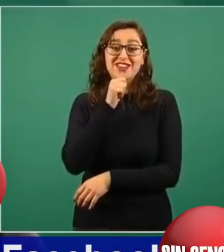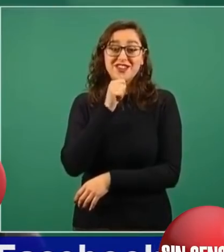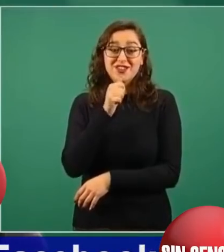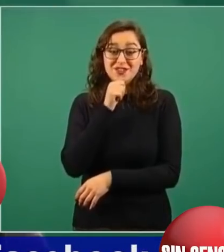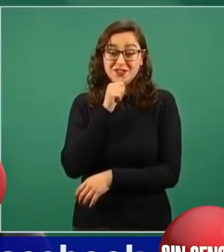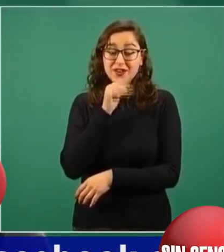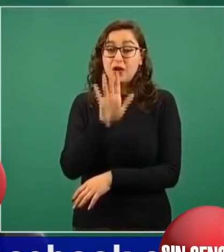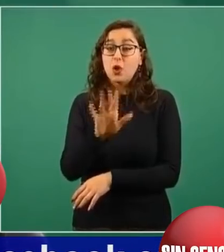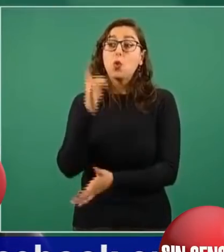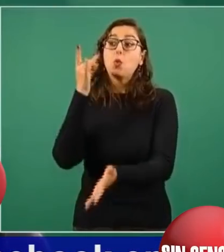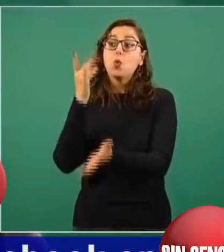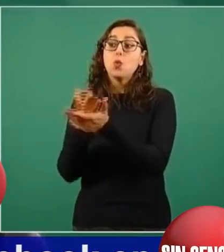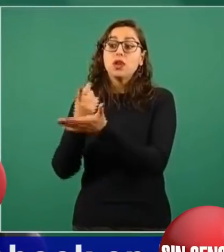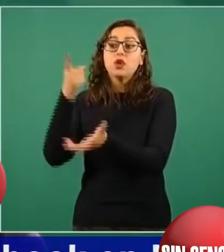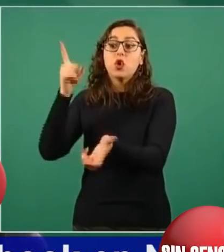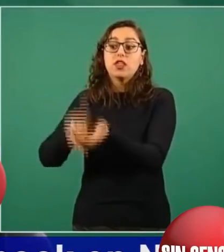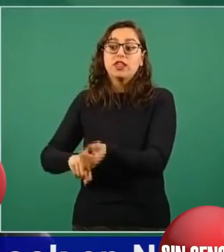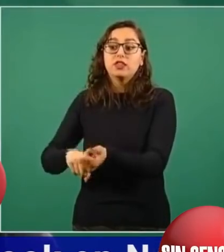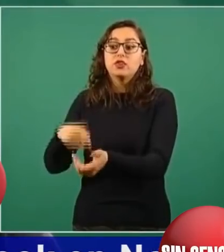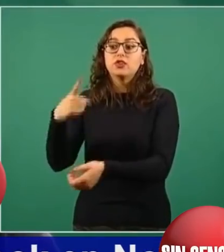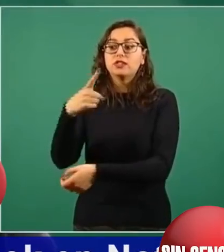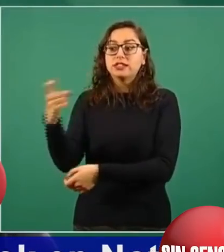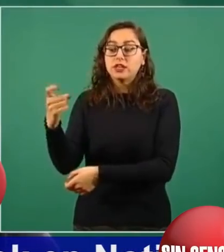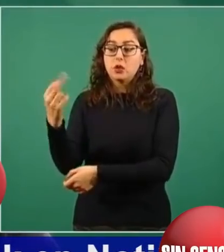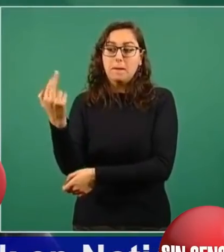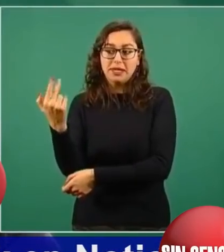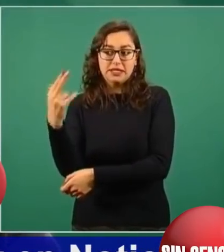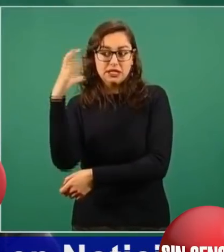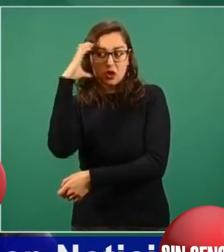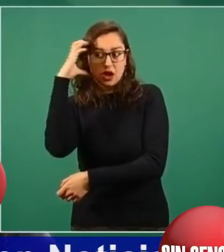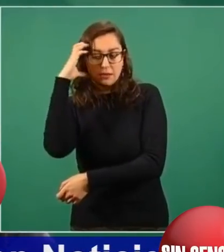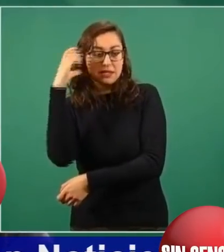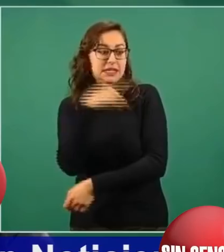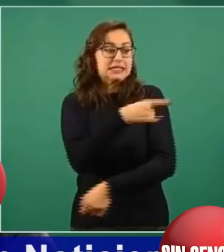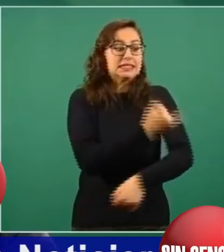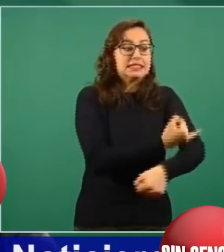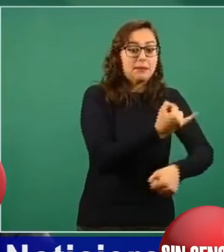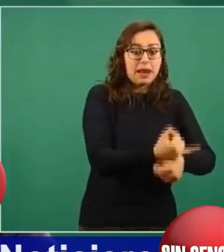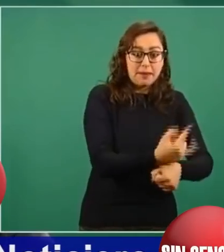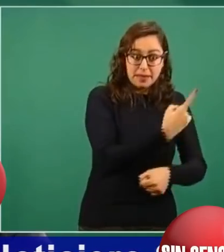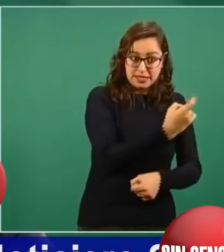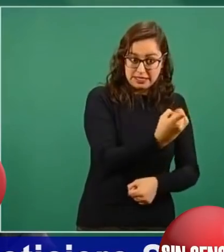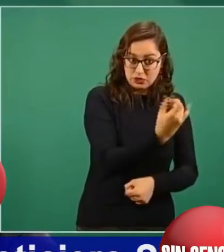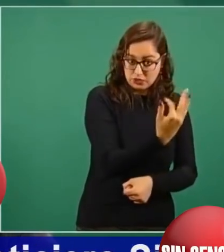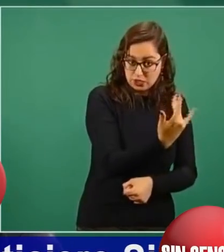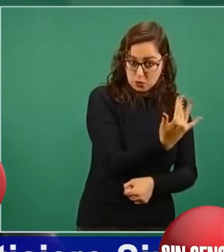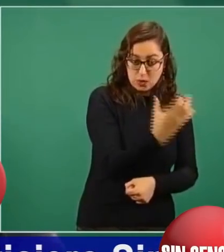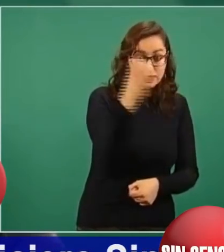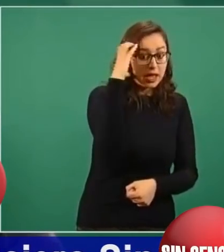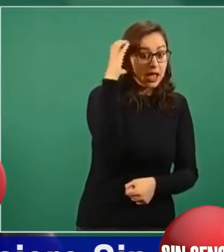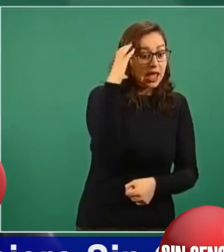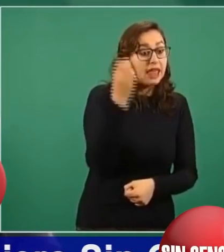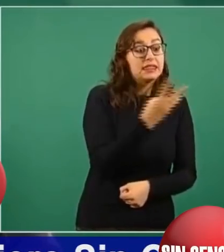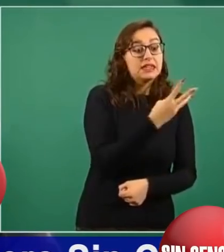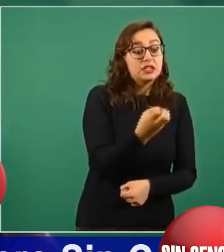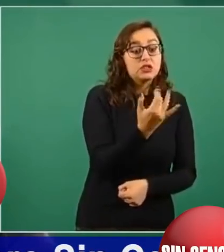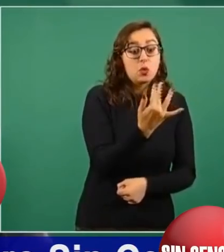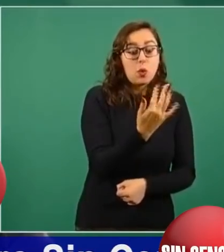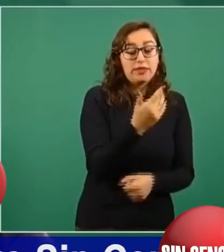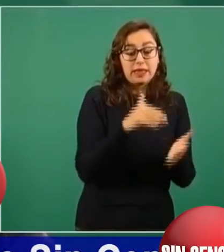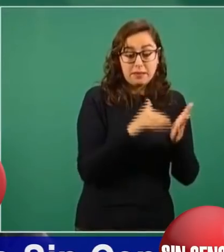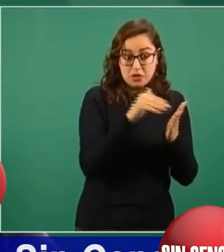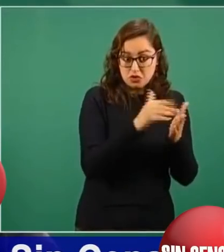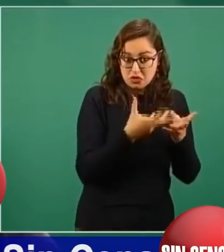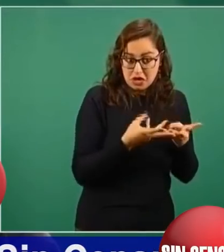125 camas, el de Iztapalapa 150, el de Iztapalapa 350 millones. Este